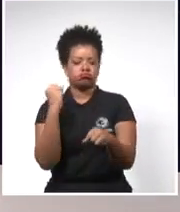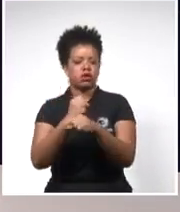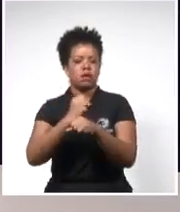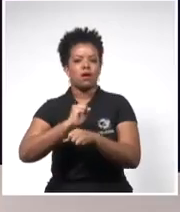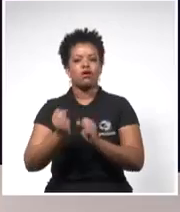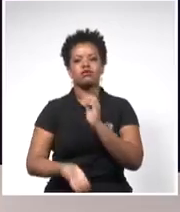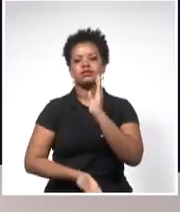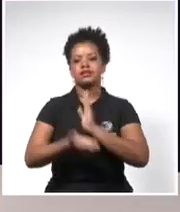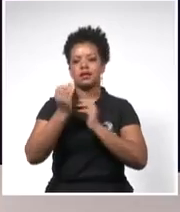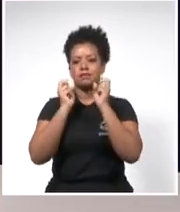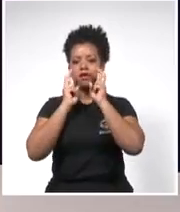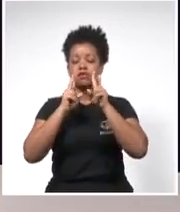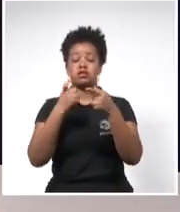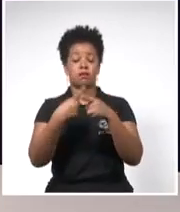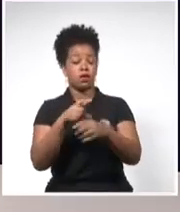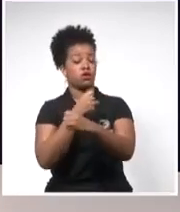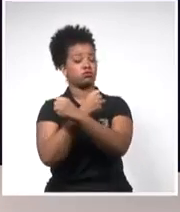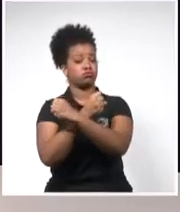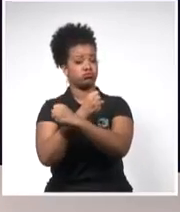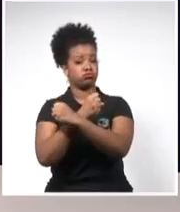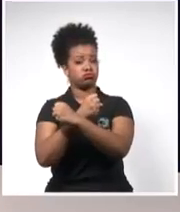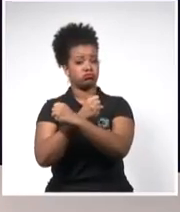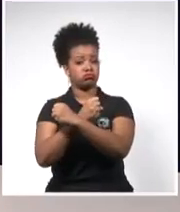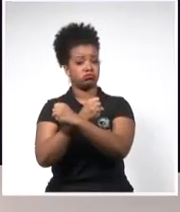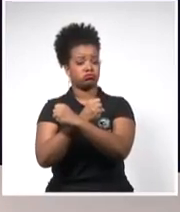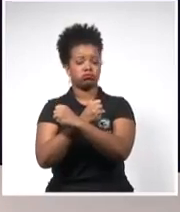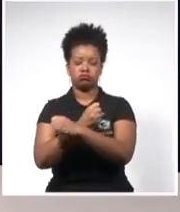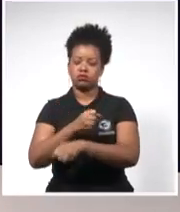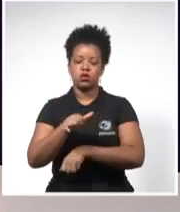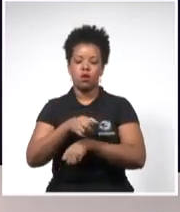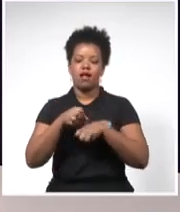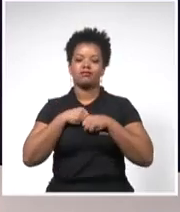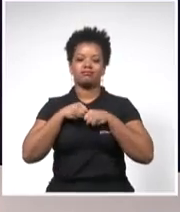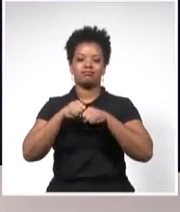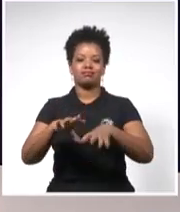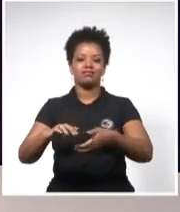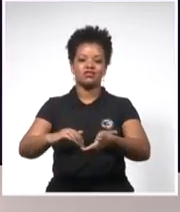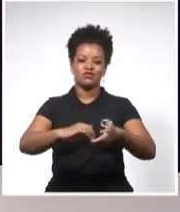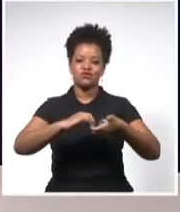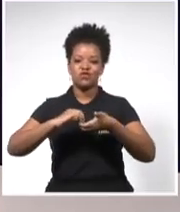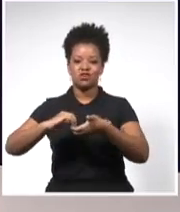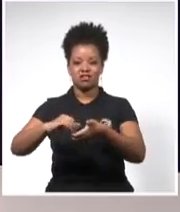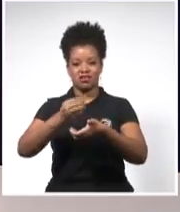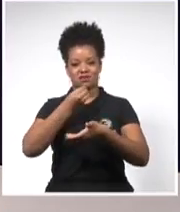aún a riesgo de perder la suya, es el mayor ejemplo de solidaridad que puede